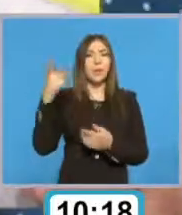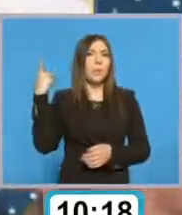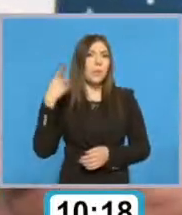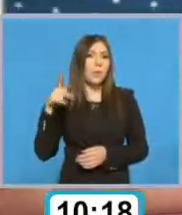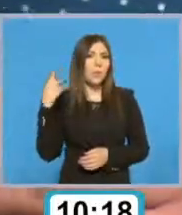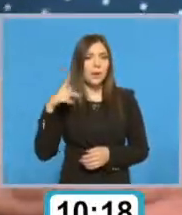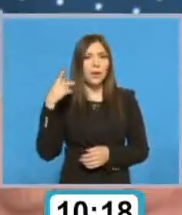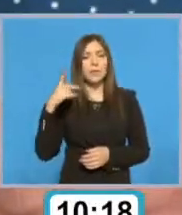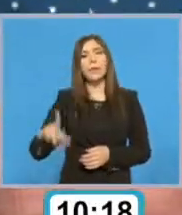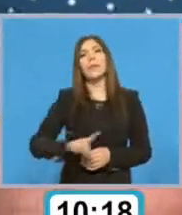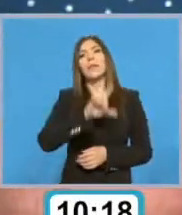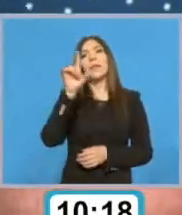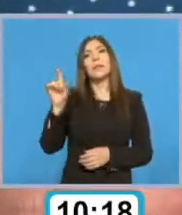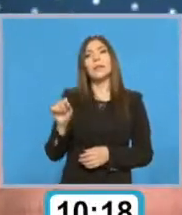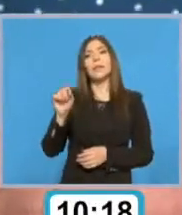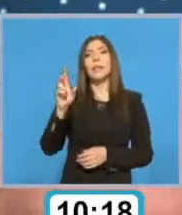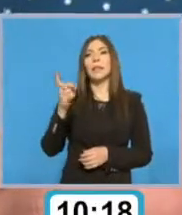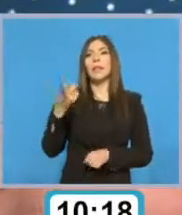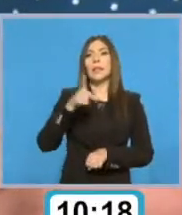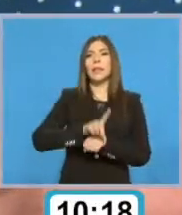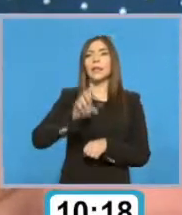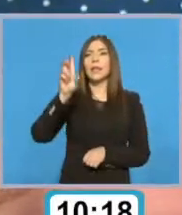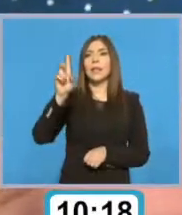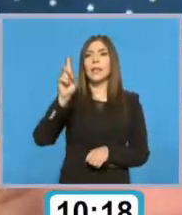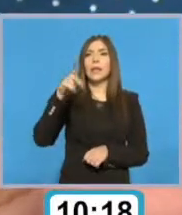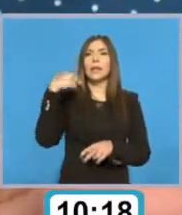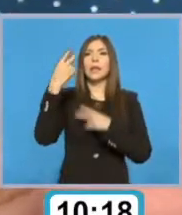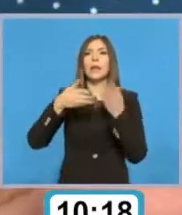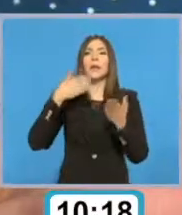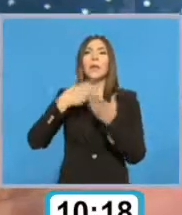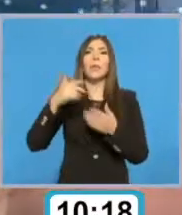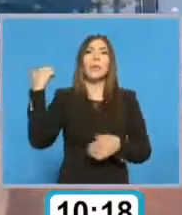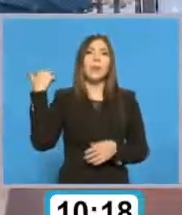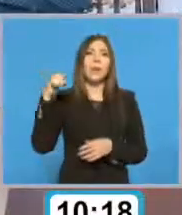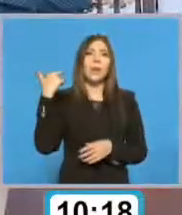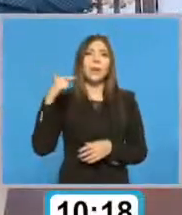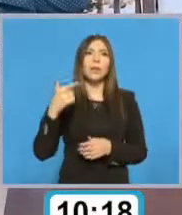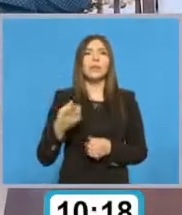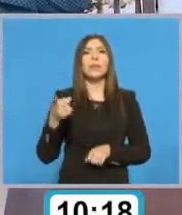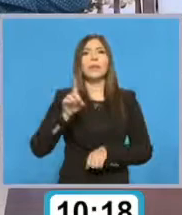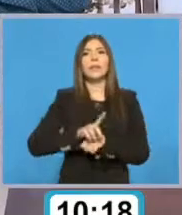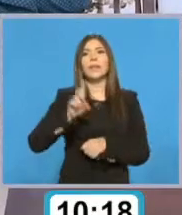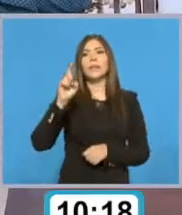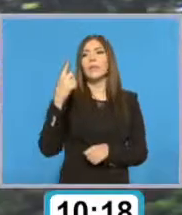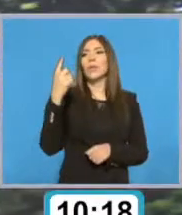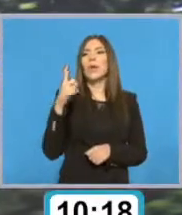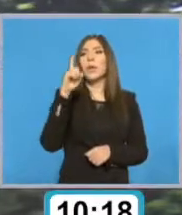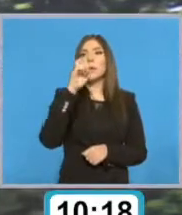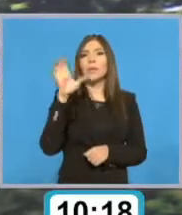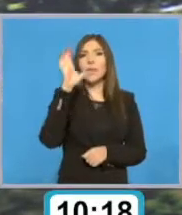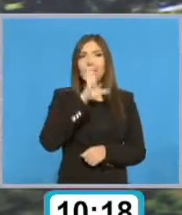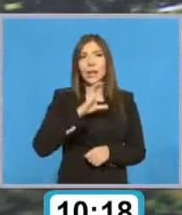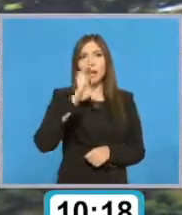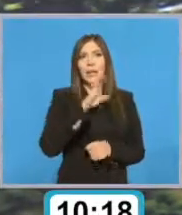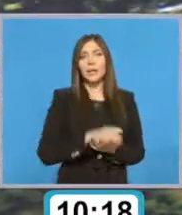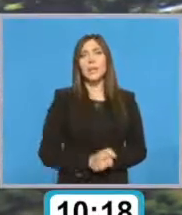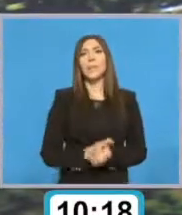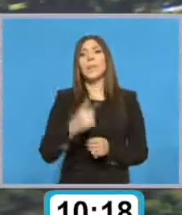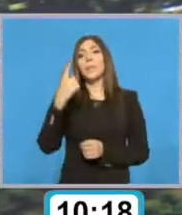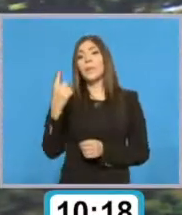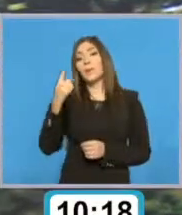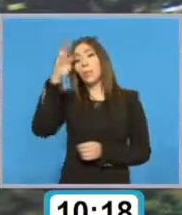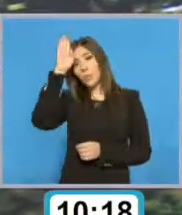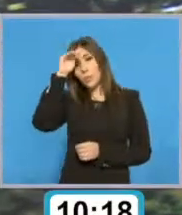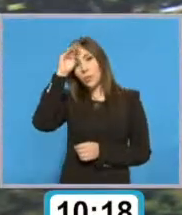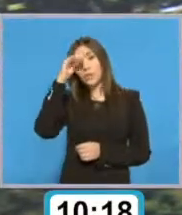Puebla. Ajá. Después el 30 tenemos Guadalajara, el 31 Aguascalientes, el 1